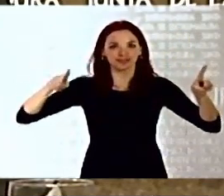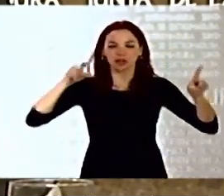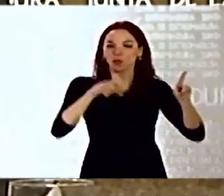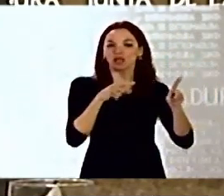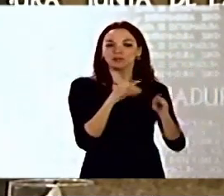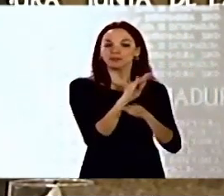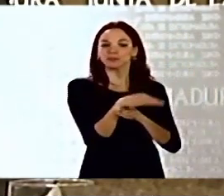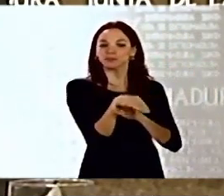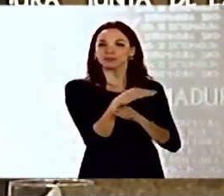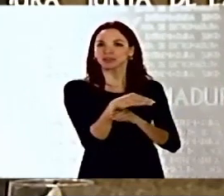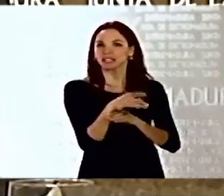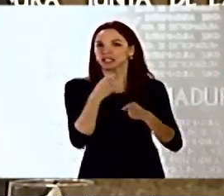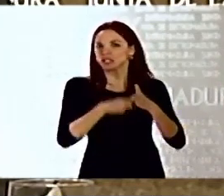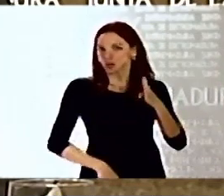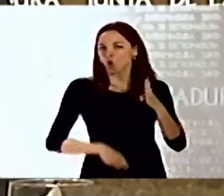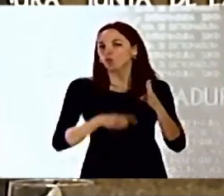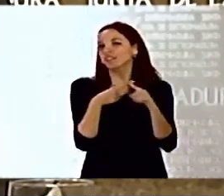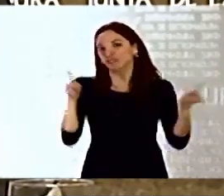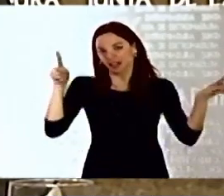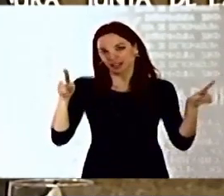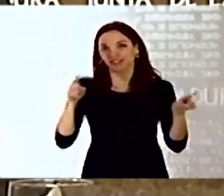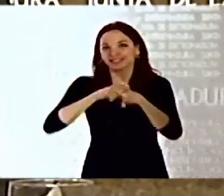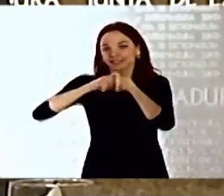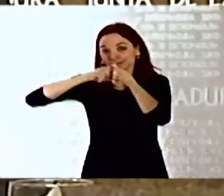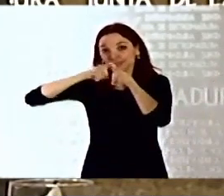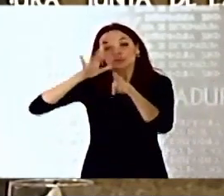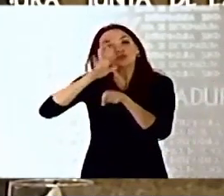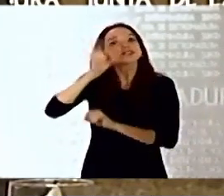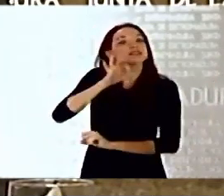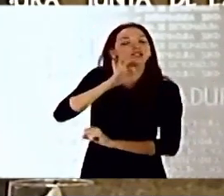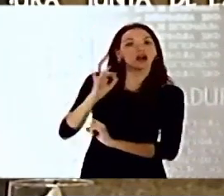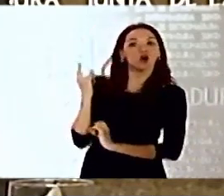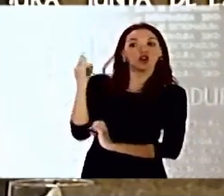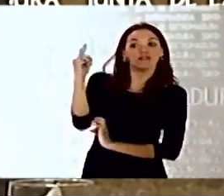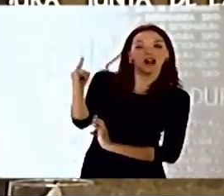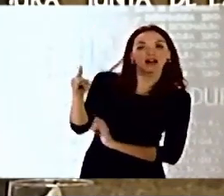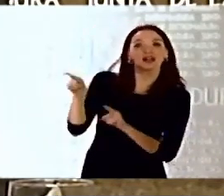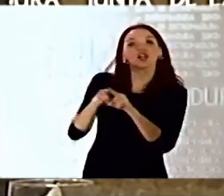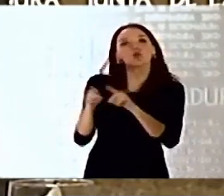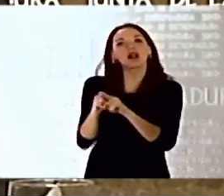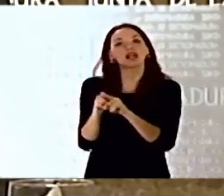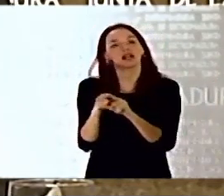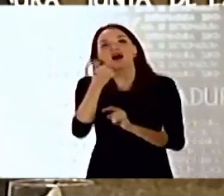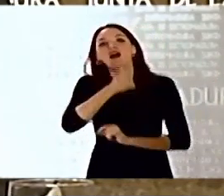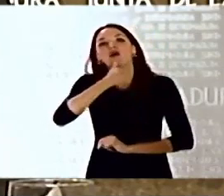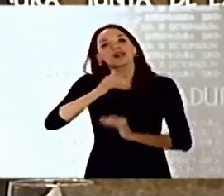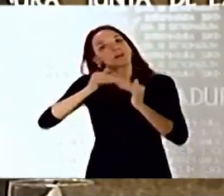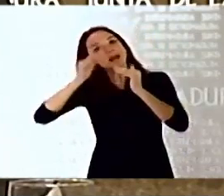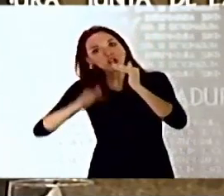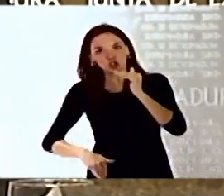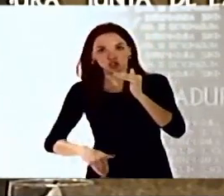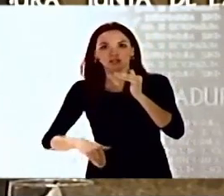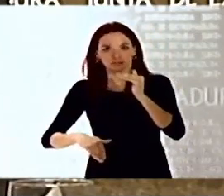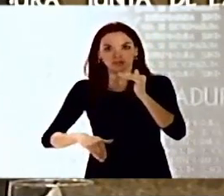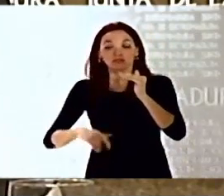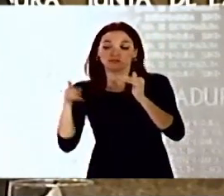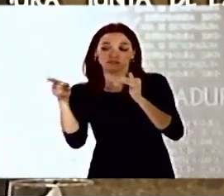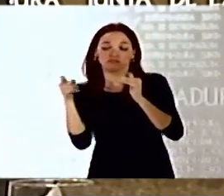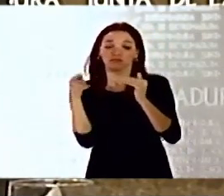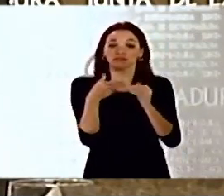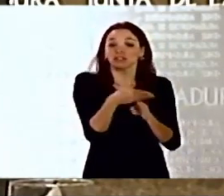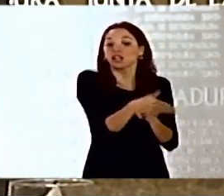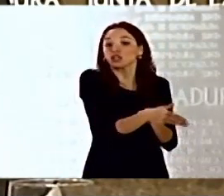o superintensivo. Precisamente este tipo de olivar, que tiene menos rendimiento, tiene que diferenciarse del resto con